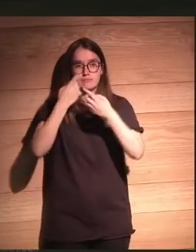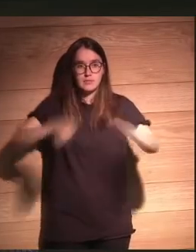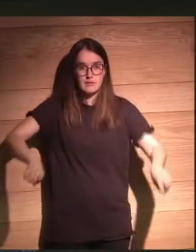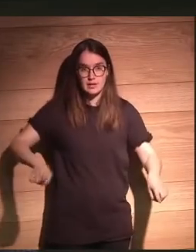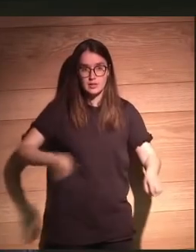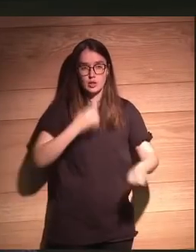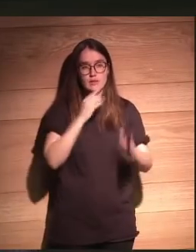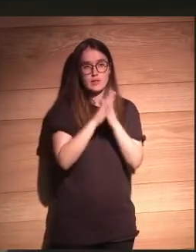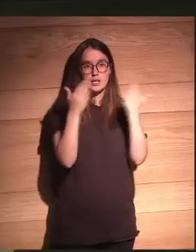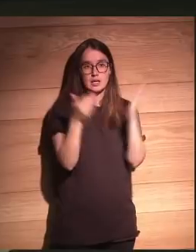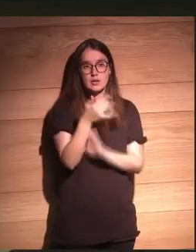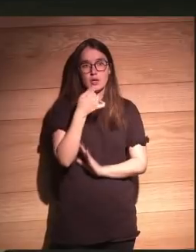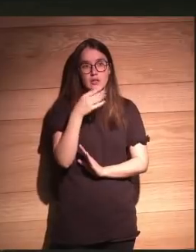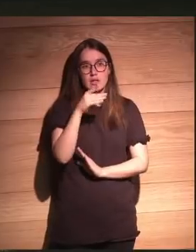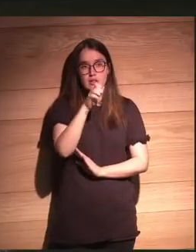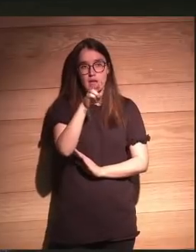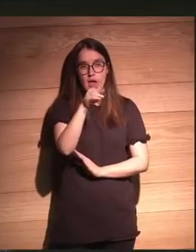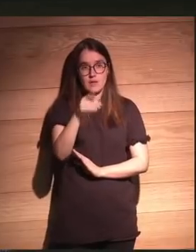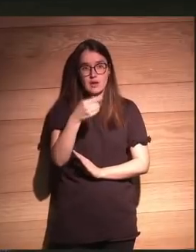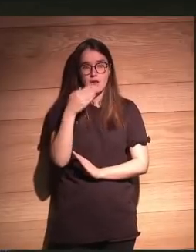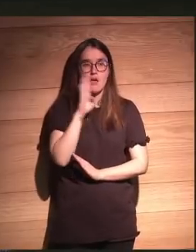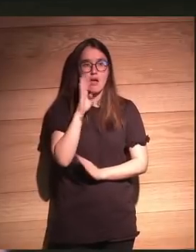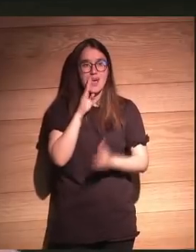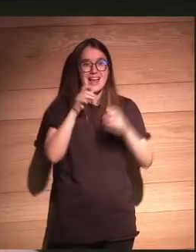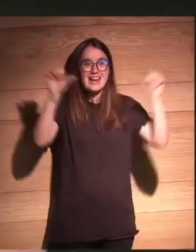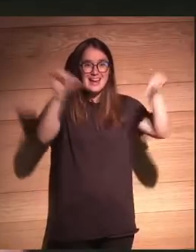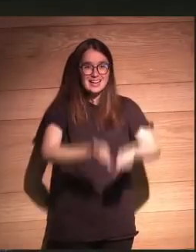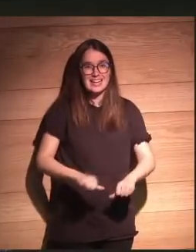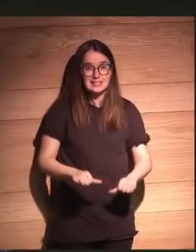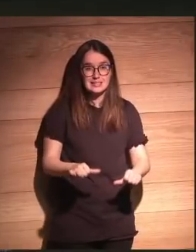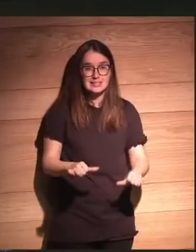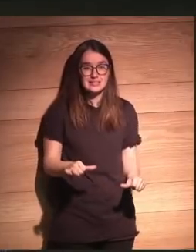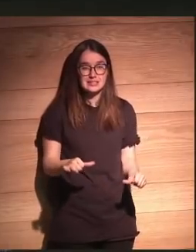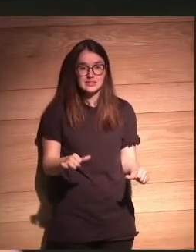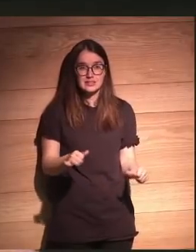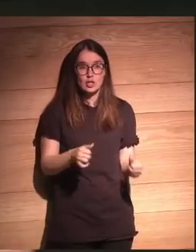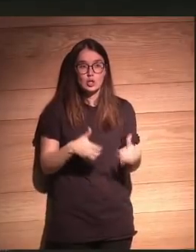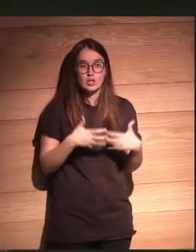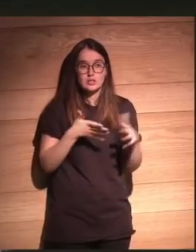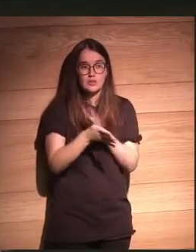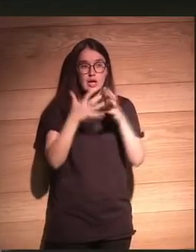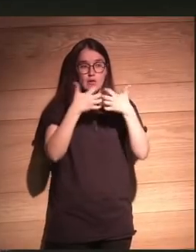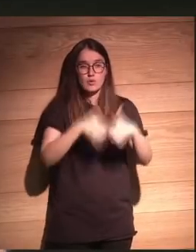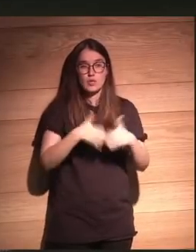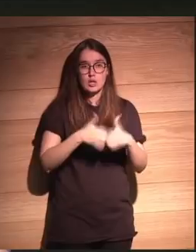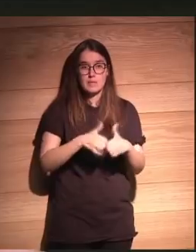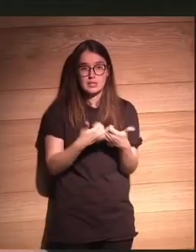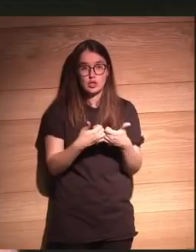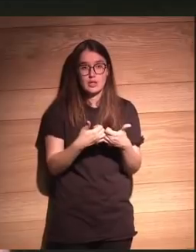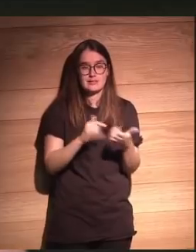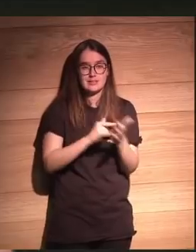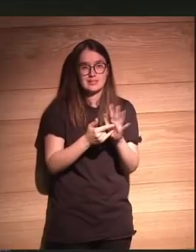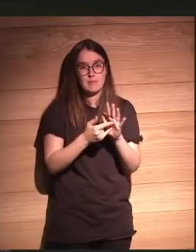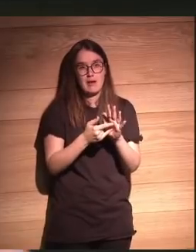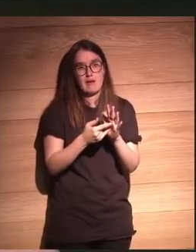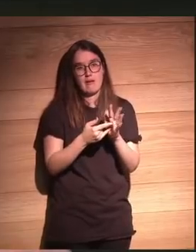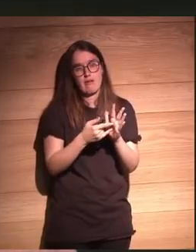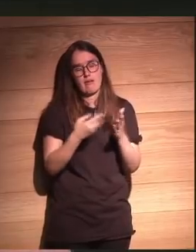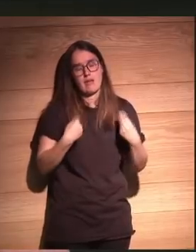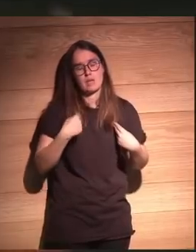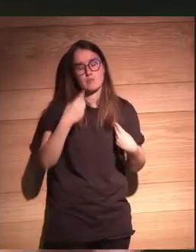dicen en el libro, y comentaba David antes, que es que la crisis es el correcto funcionamiento del sistema inmobiliario. Es